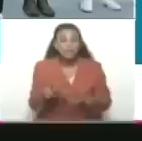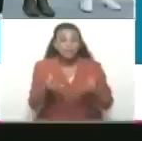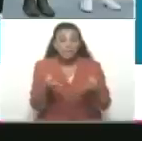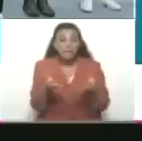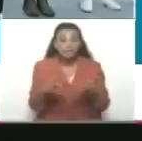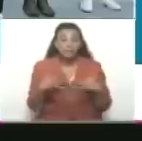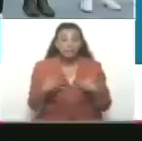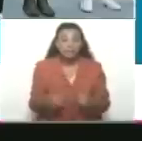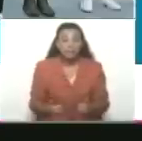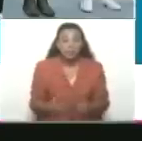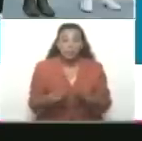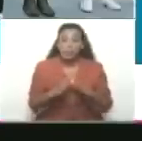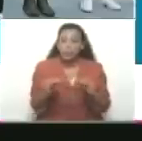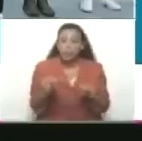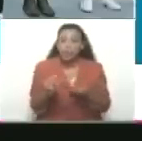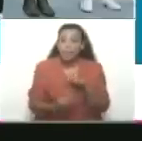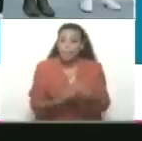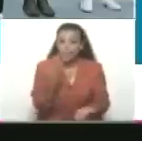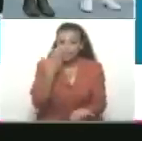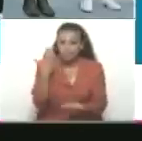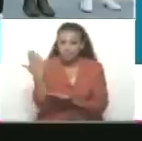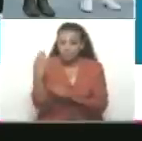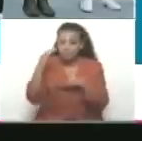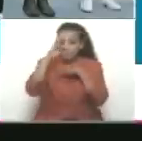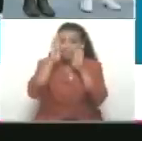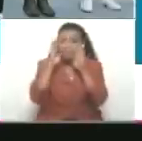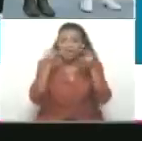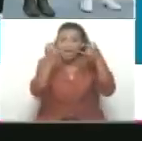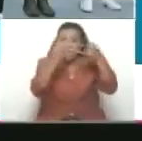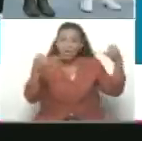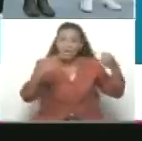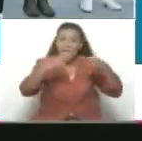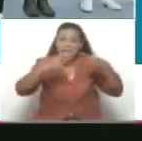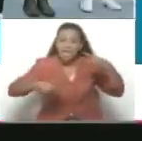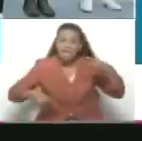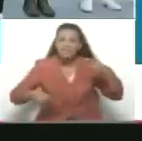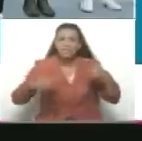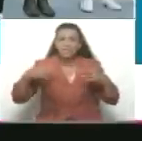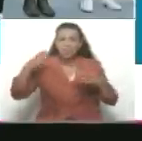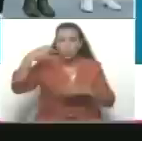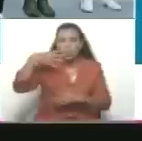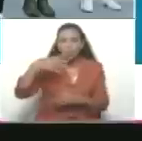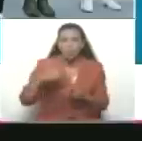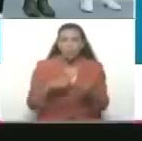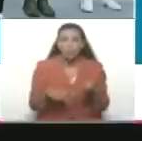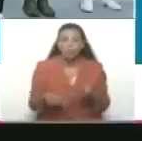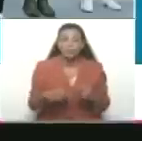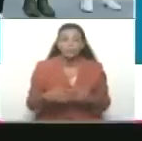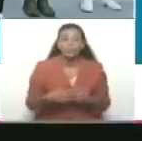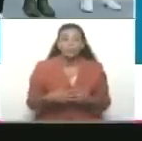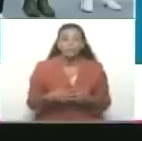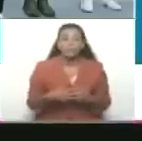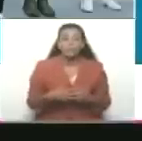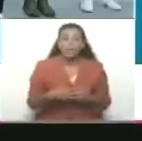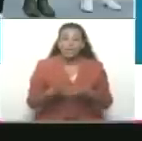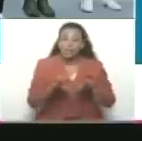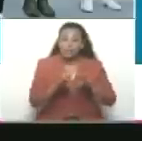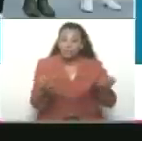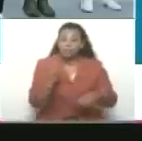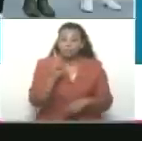recuperó todo lo que vamos a ver ahora tendido eléctrico etcétera a nivel de salud a nivel de